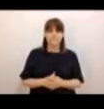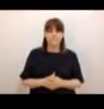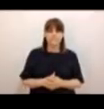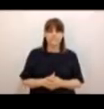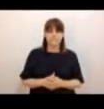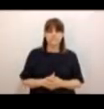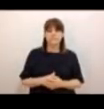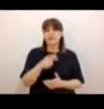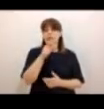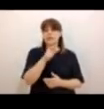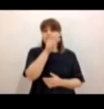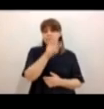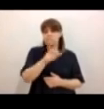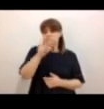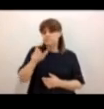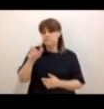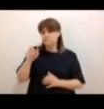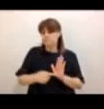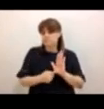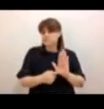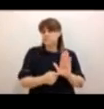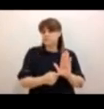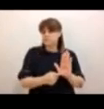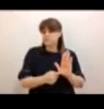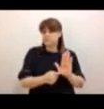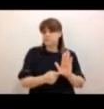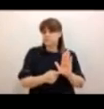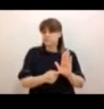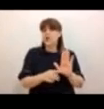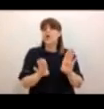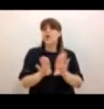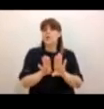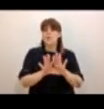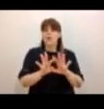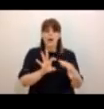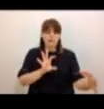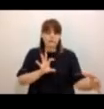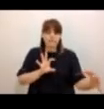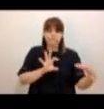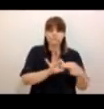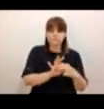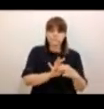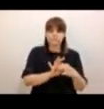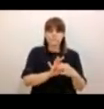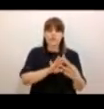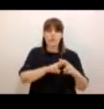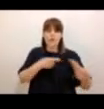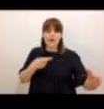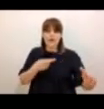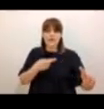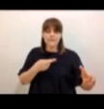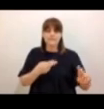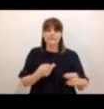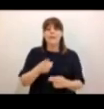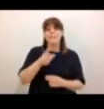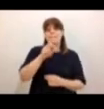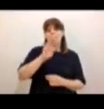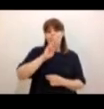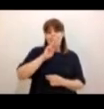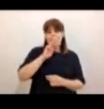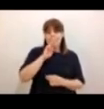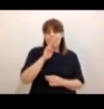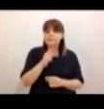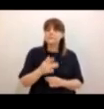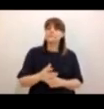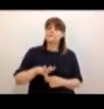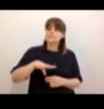esta es una gráfica de las actividades de vinculación afectiva las mamás reportan que están que están tratando de